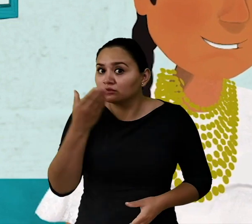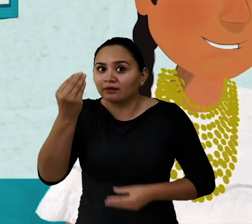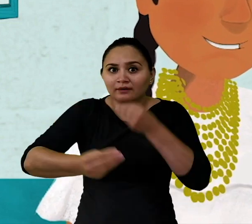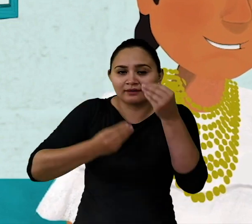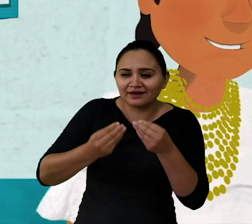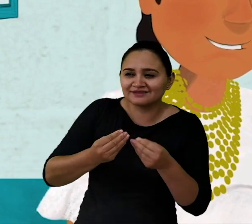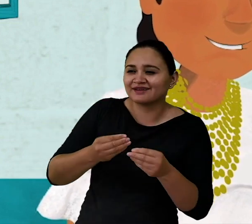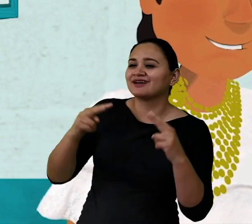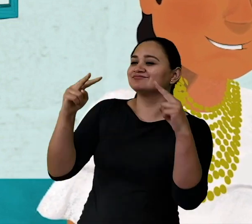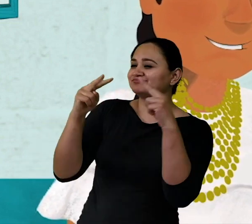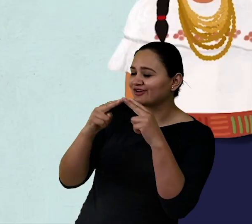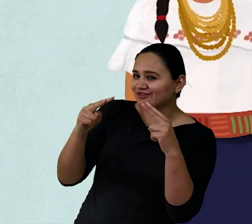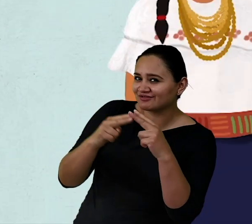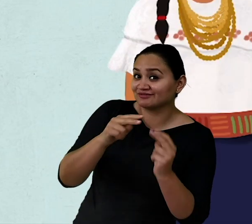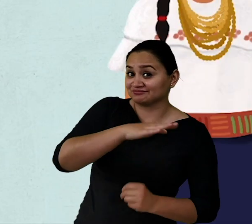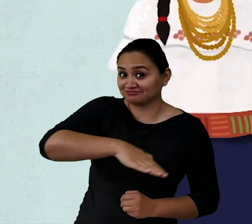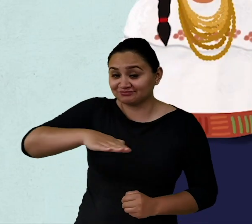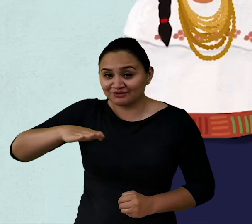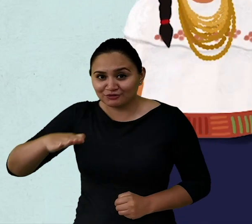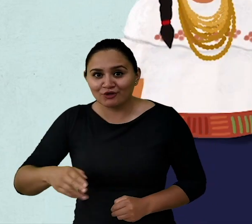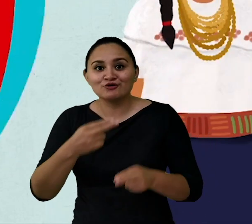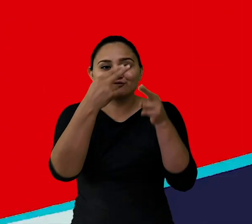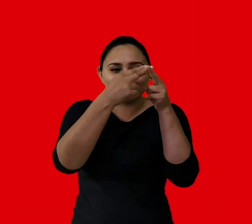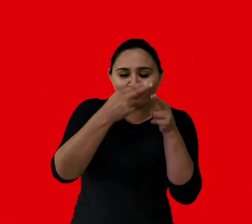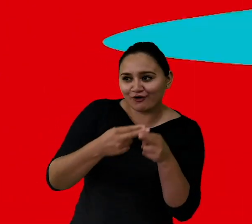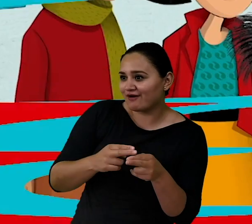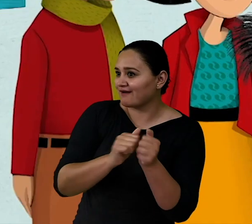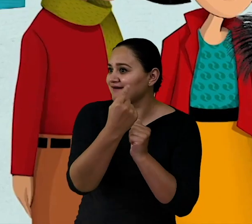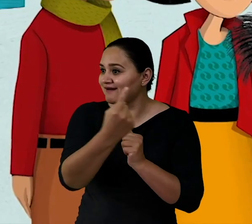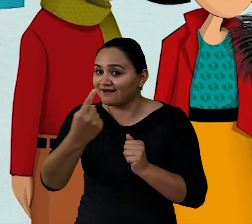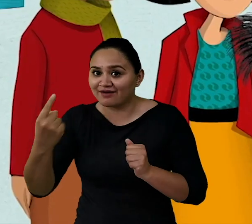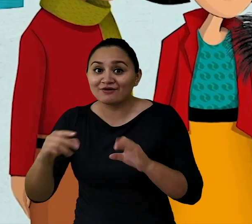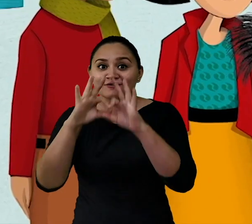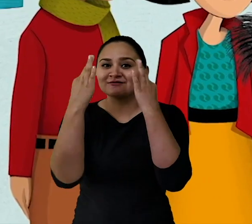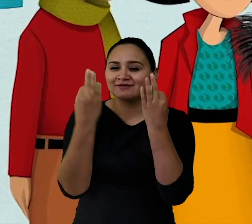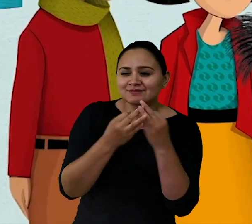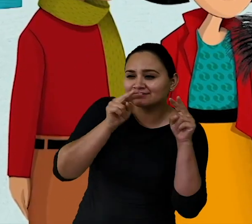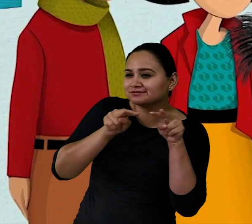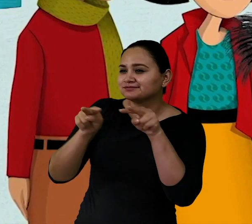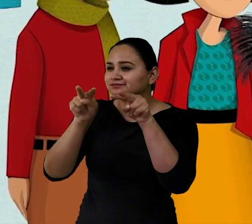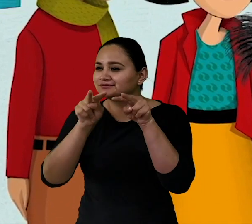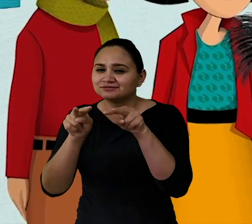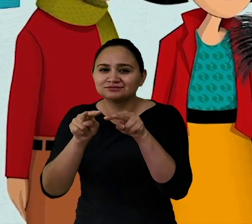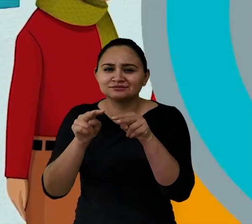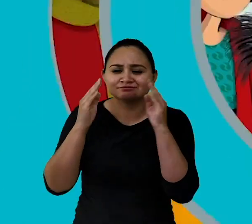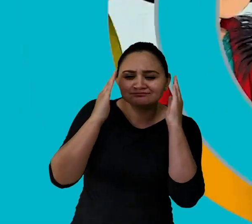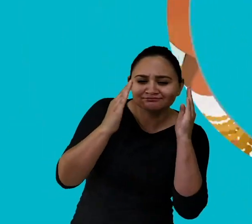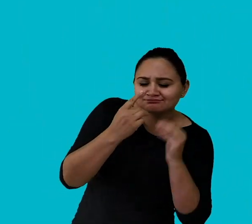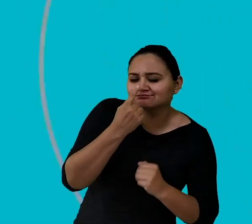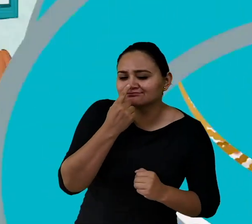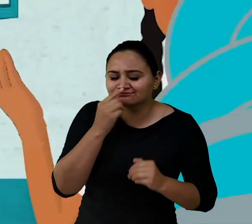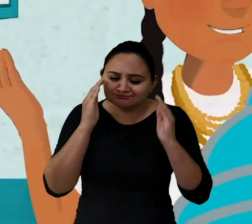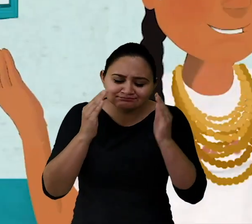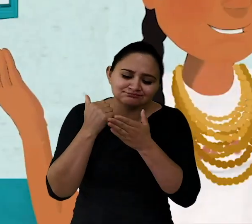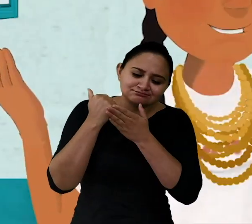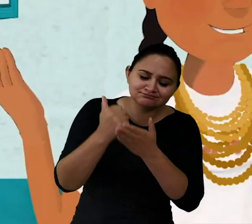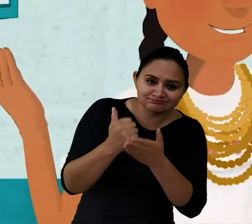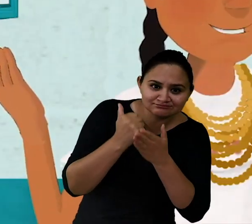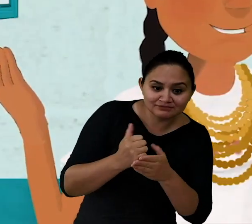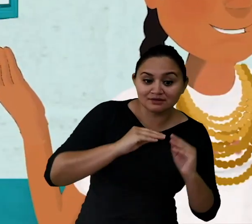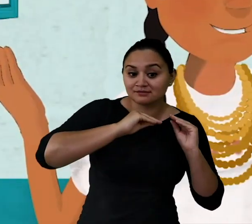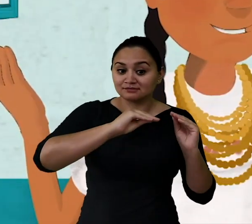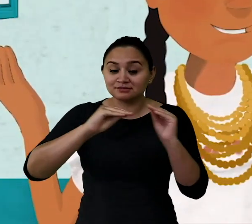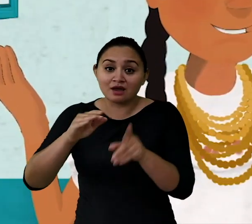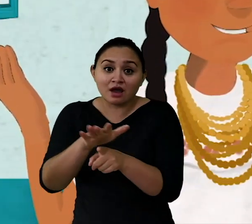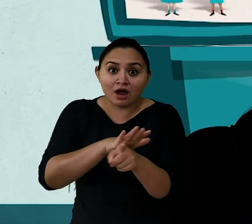Superprofe conoce a sus estudiantes, sabe sus nombres y cómo es su entorno familiar. Se interesa por ellos, les presta